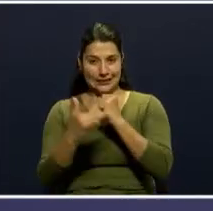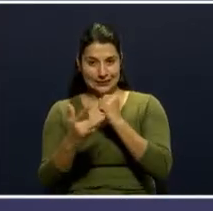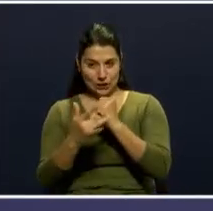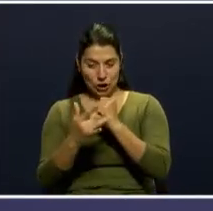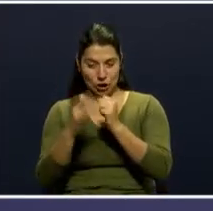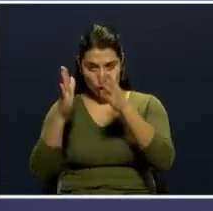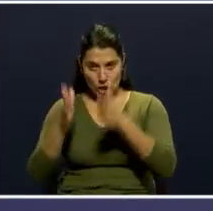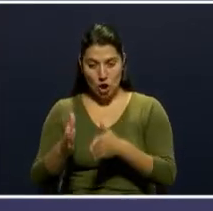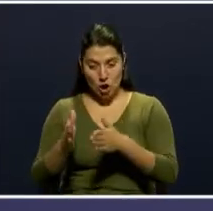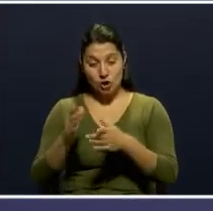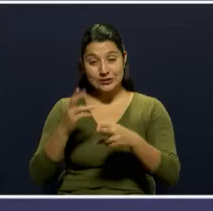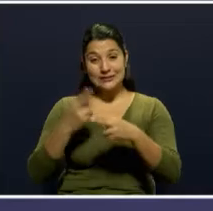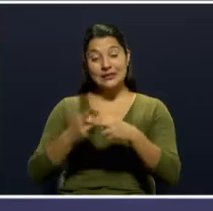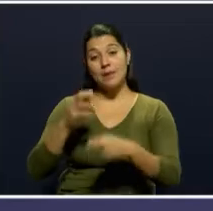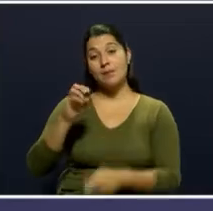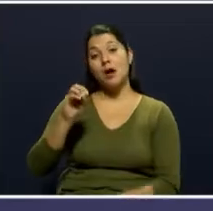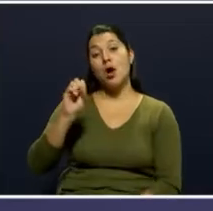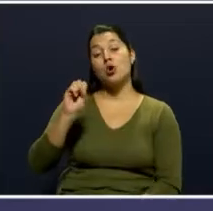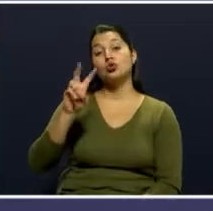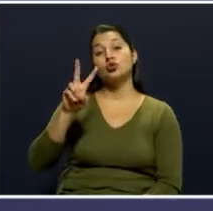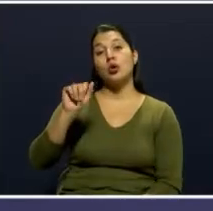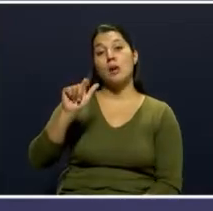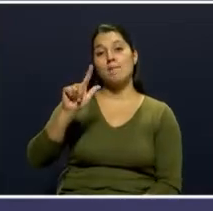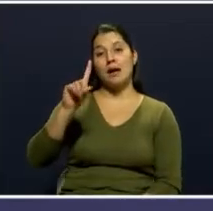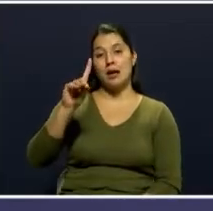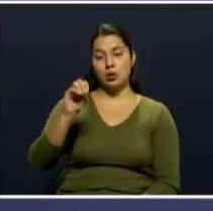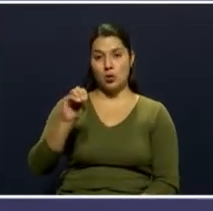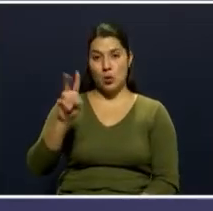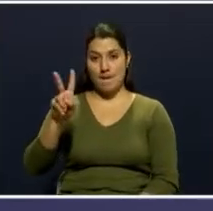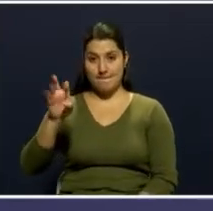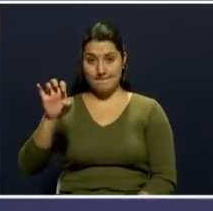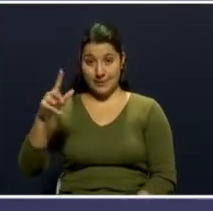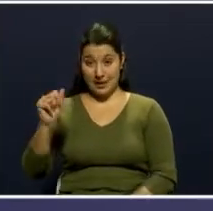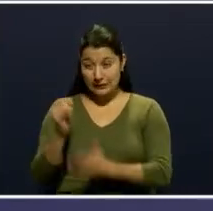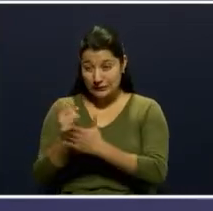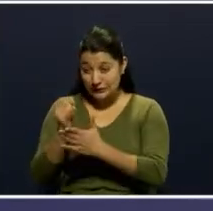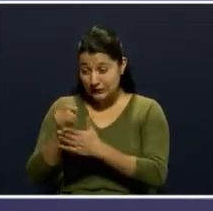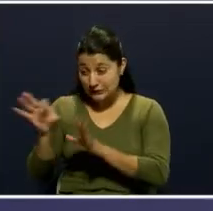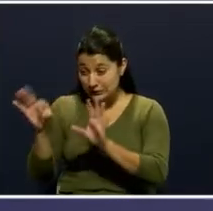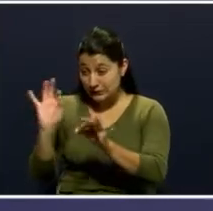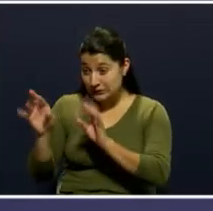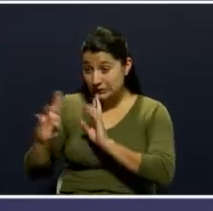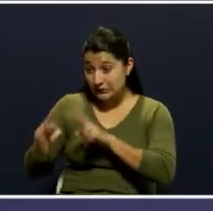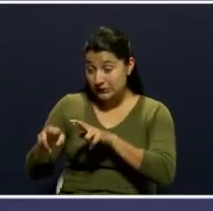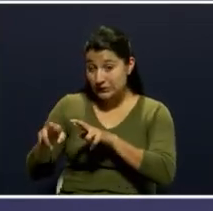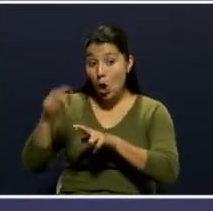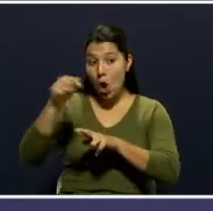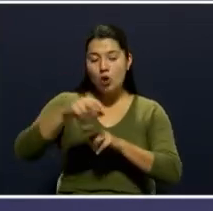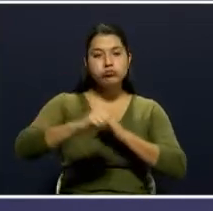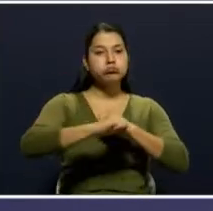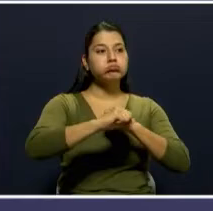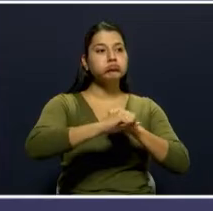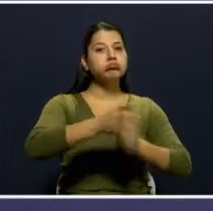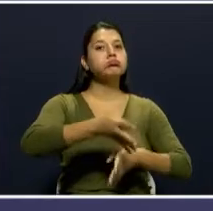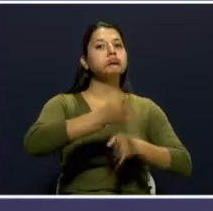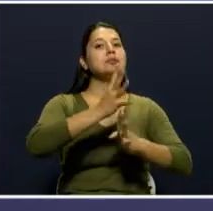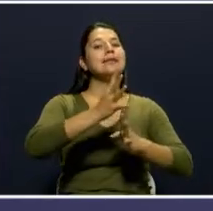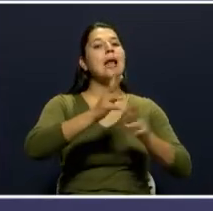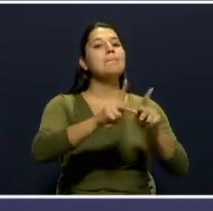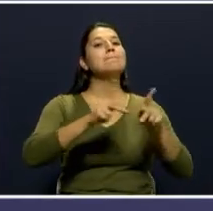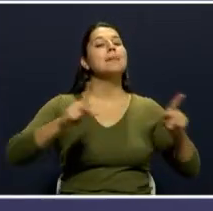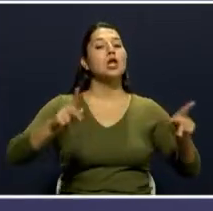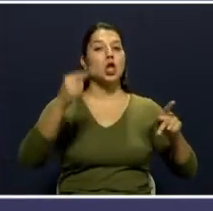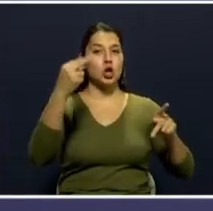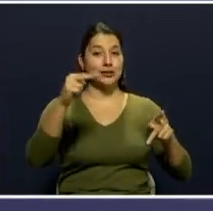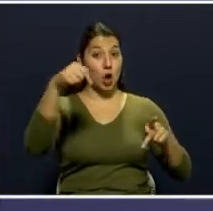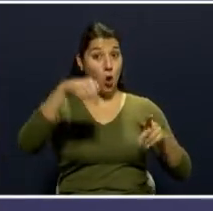El resultado se publicó en un amplio artículo en el diario La Nación. Y esta noche voy a conversar con ellos